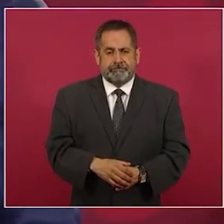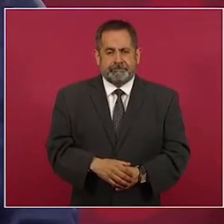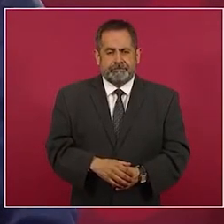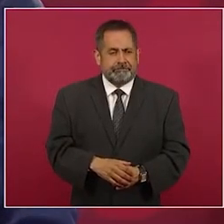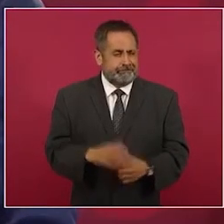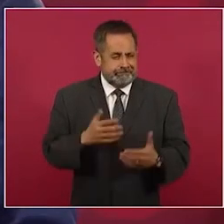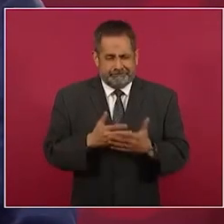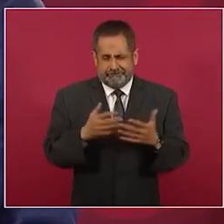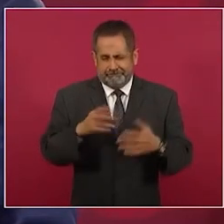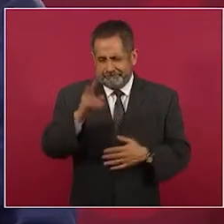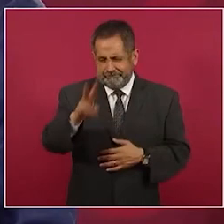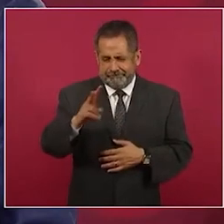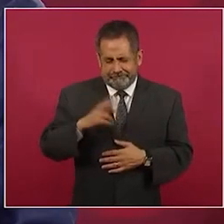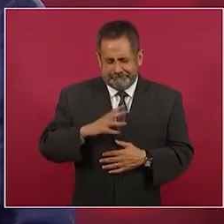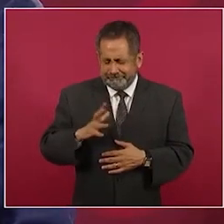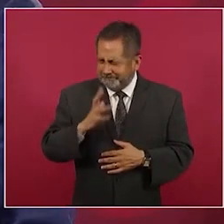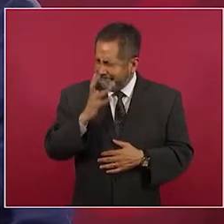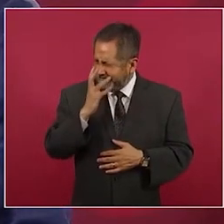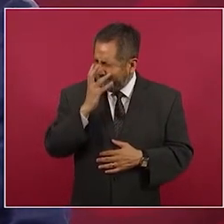hasta vergonzoso